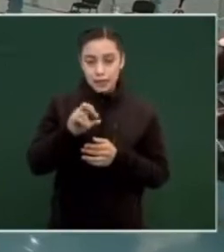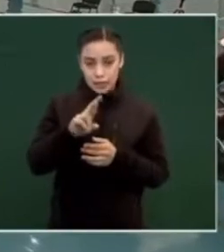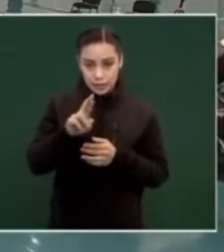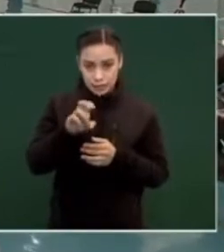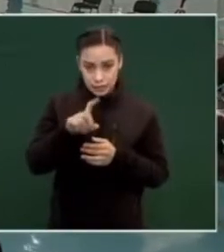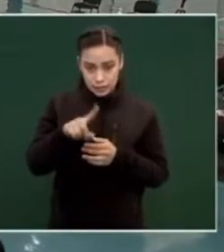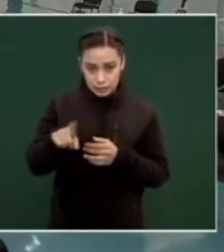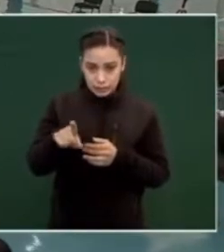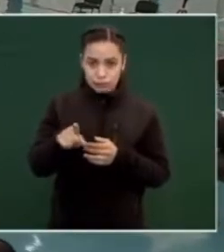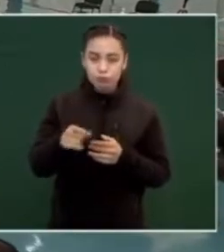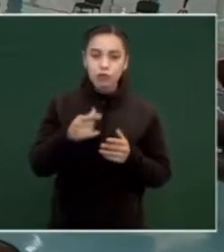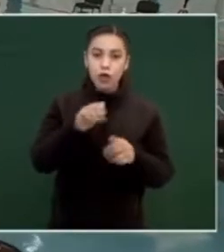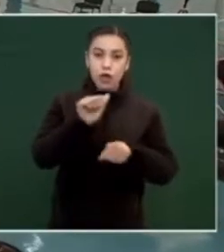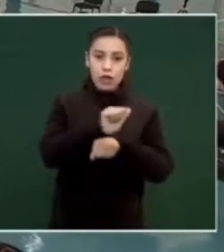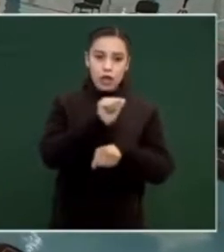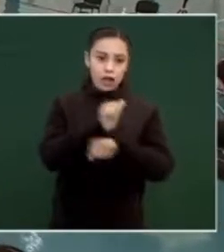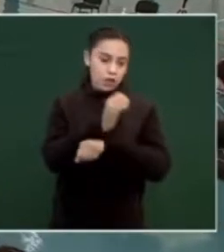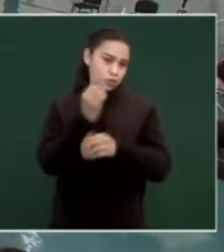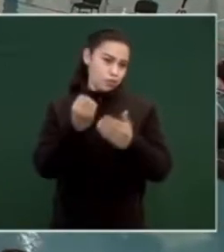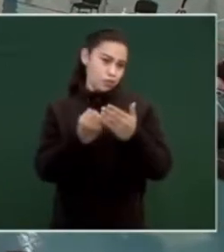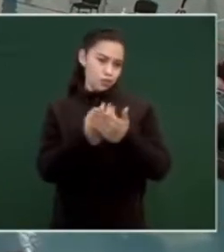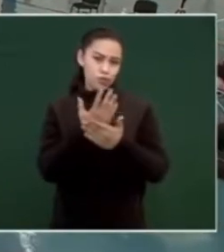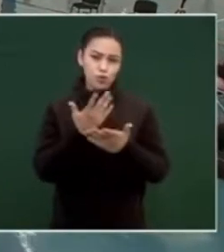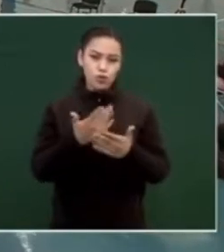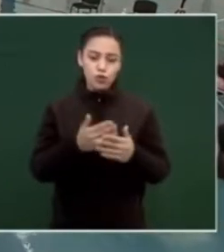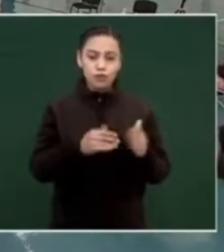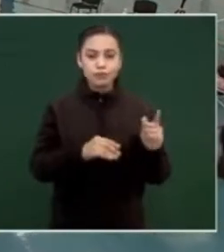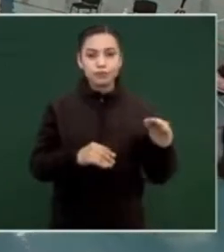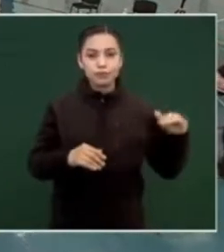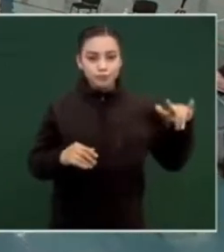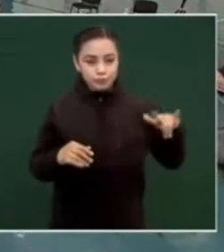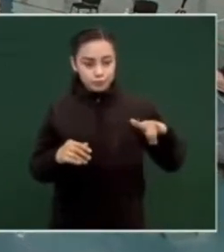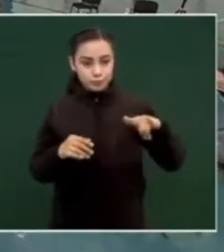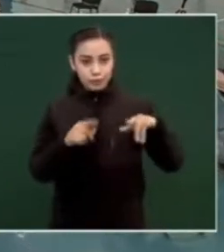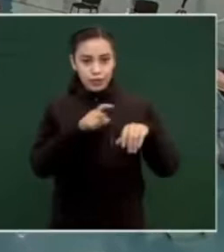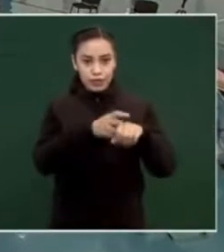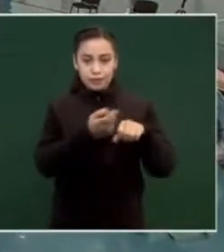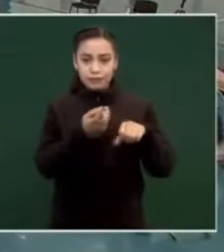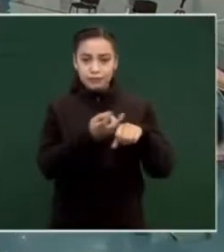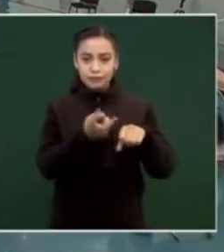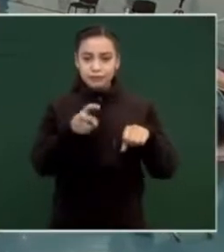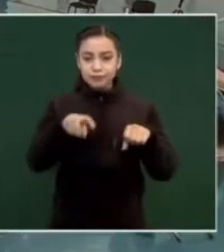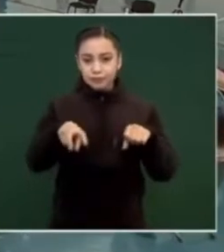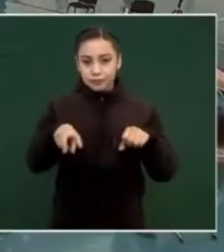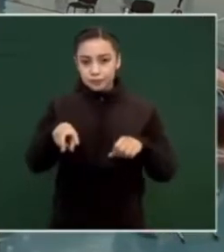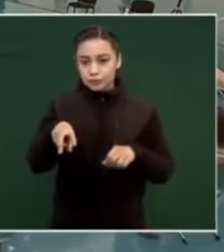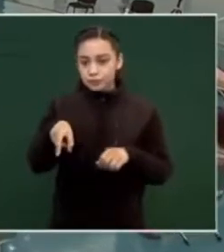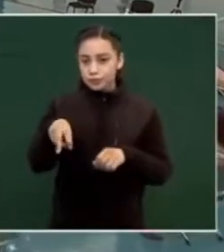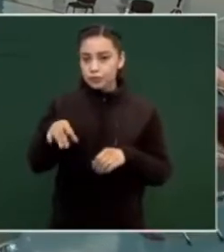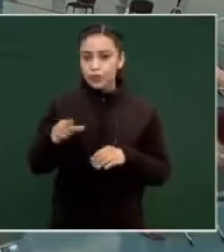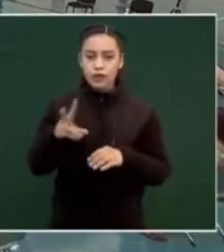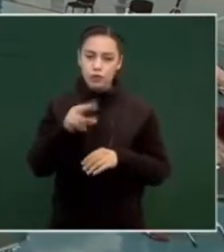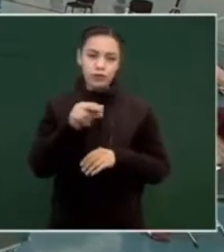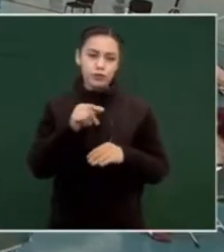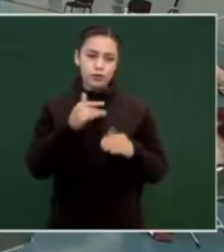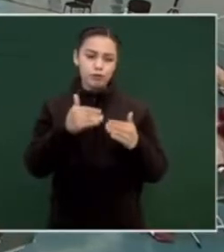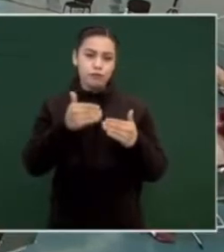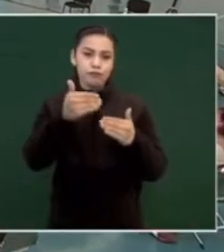y este y ni siquiera iba sentado adelante